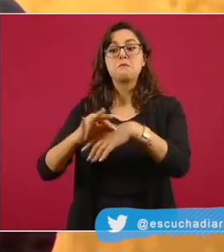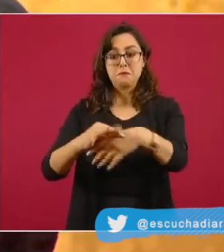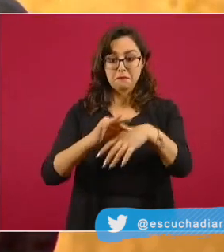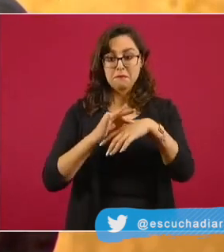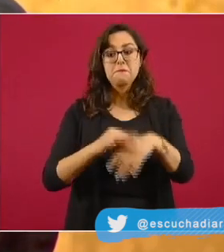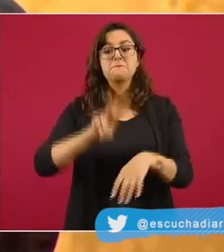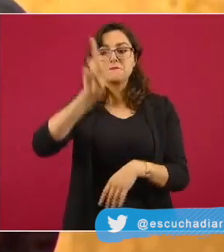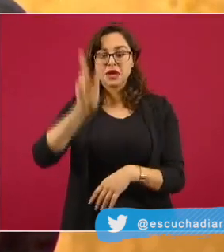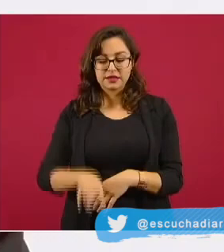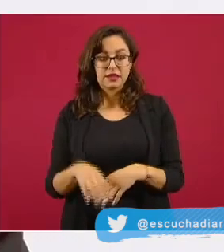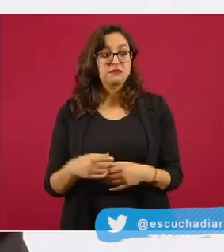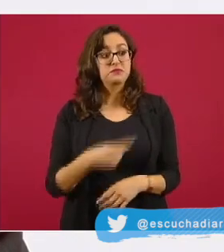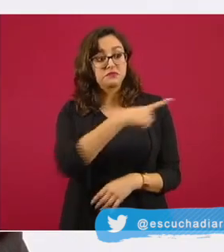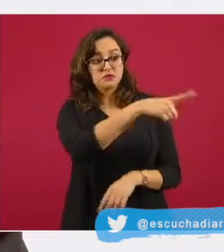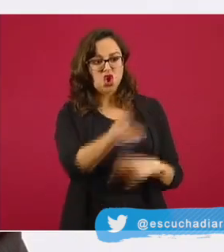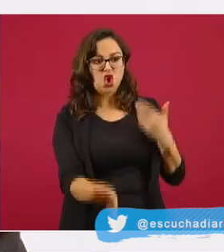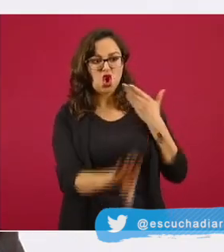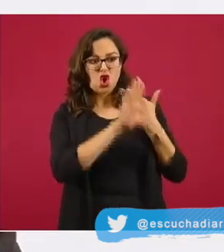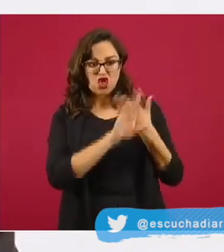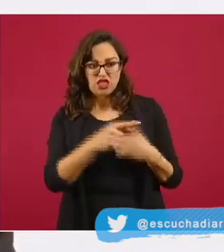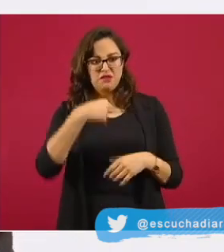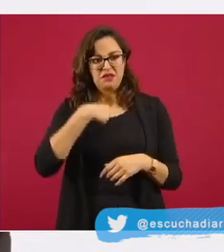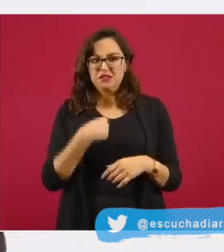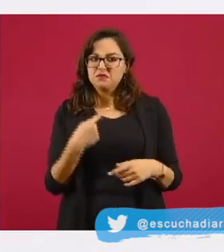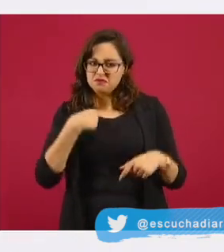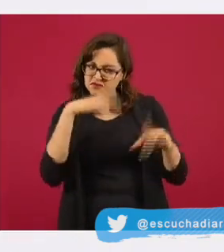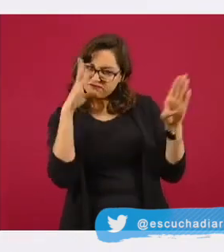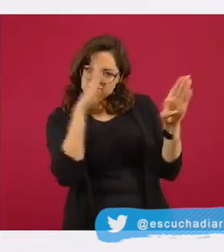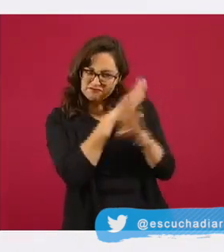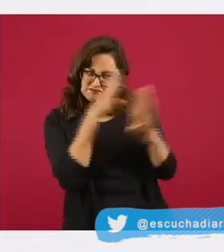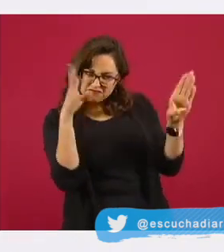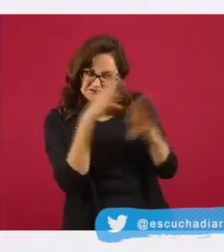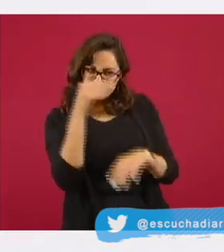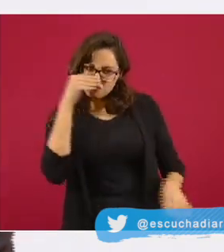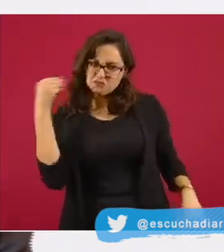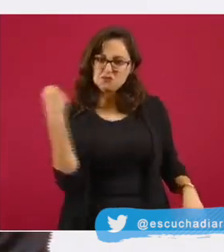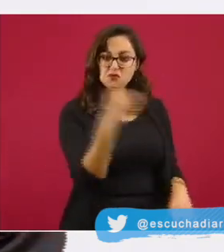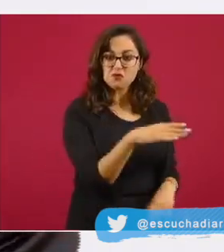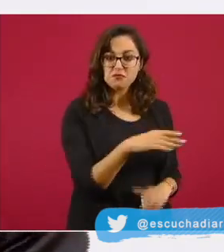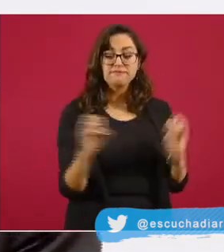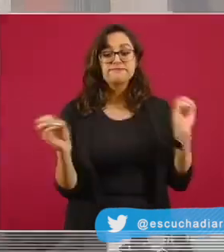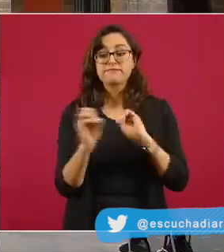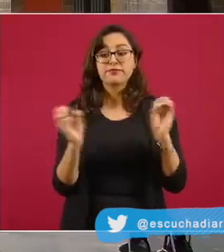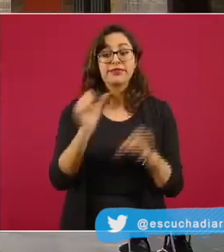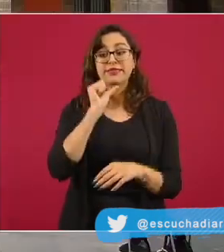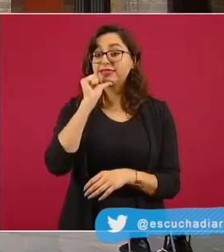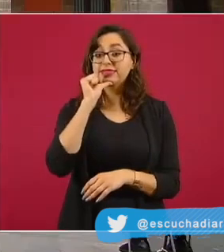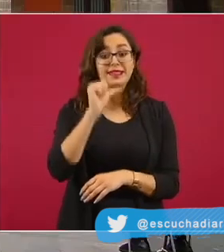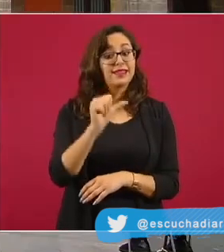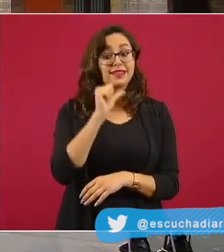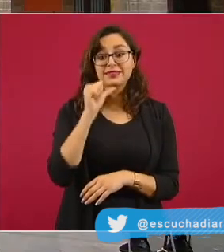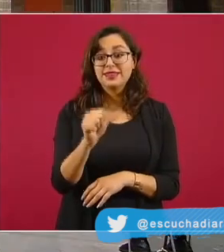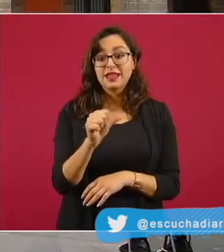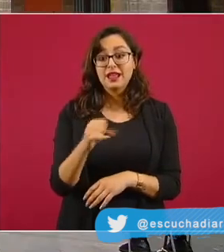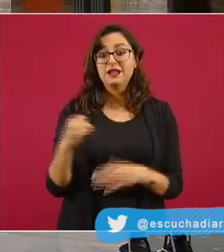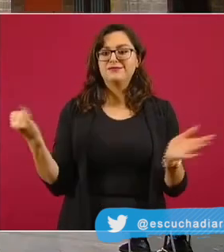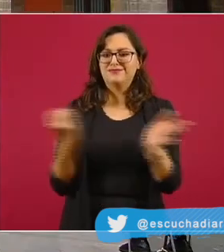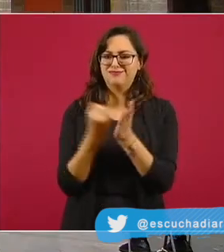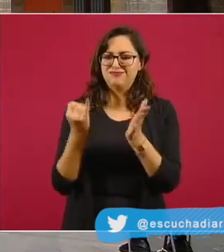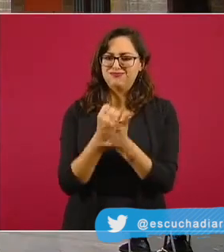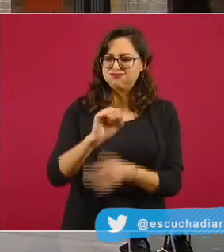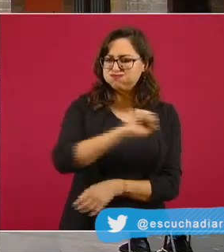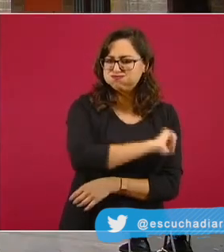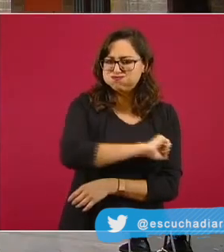a opositores. La inflación está controlada. No existe escasez de